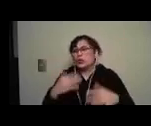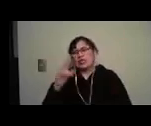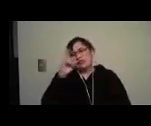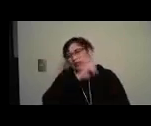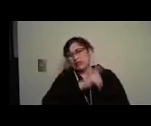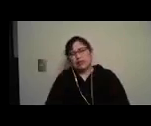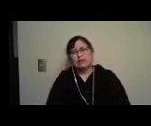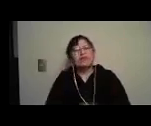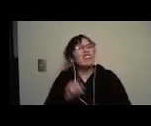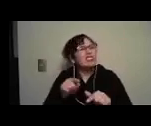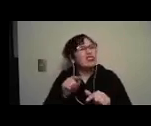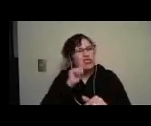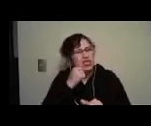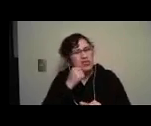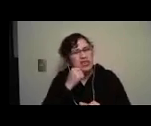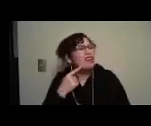significa esto? Significa que